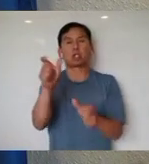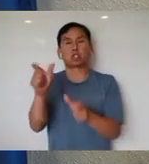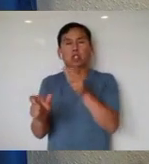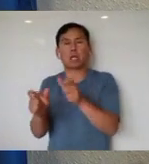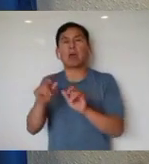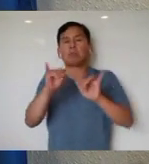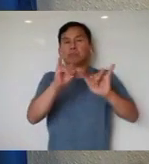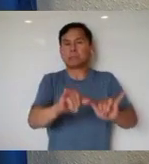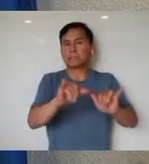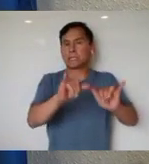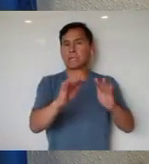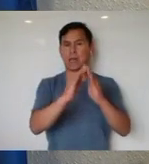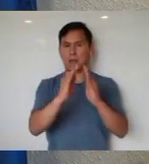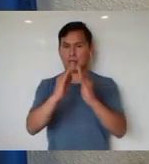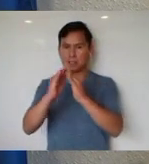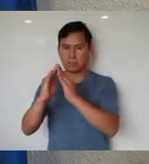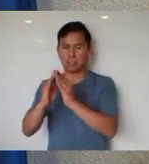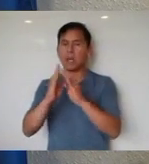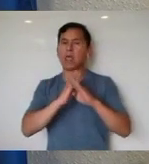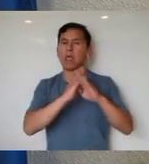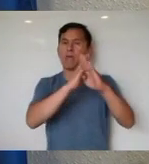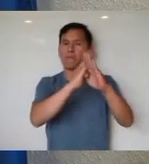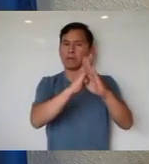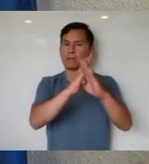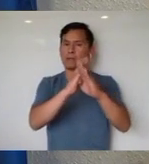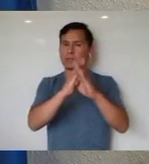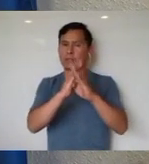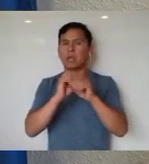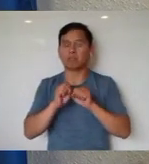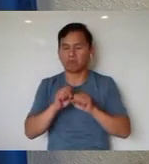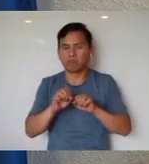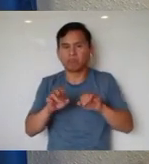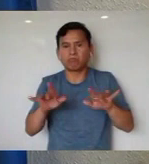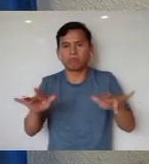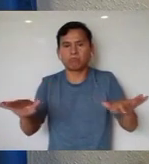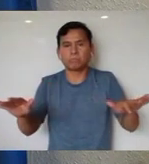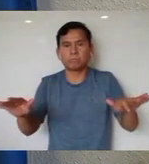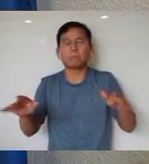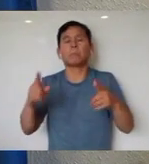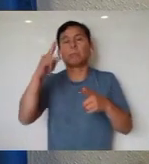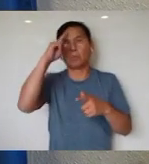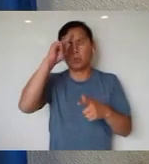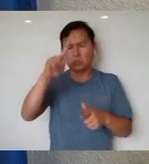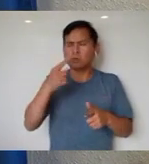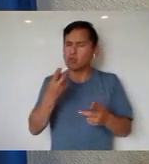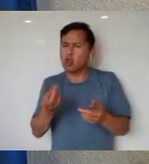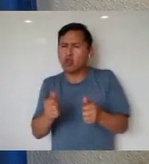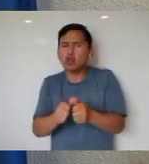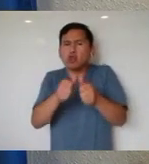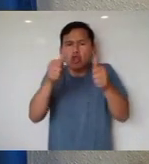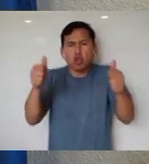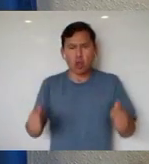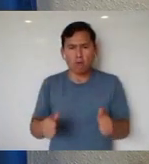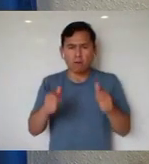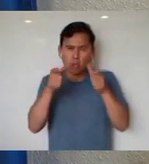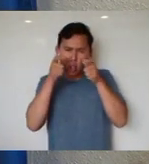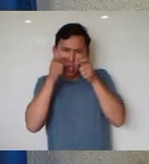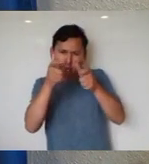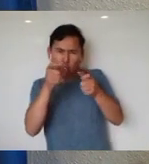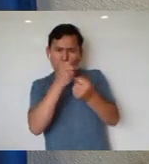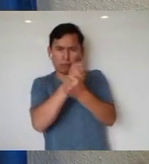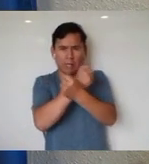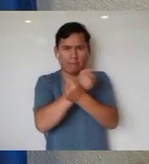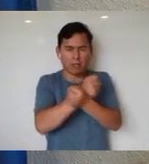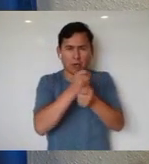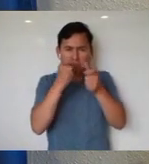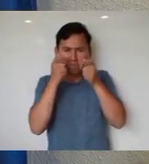se mantengan en sus hogares y evitemos las posibilidades de contagio. Por ello, vamos a reforzar los controles y patrullajes para